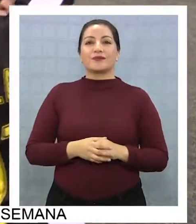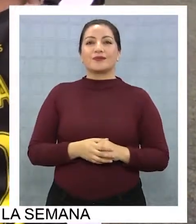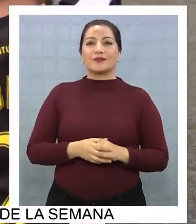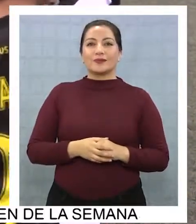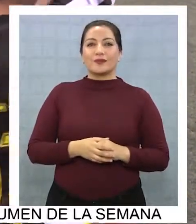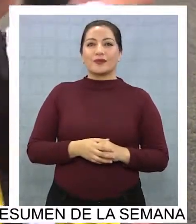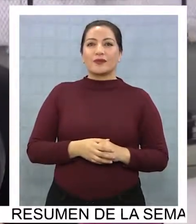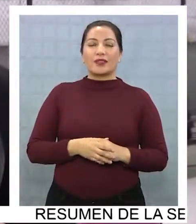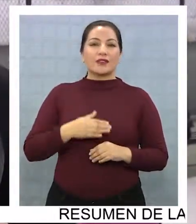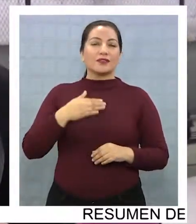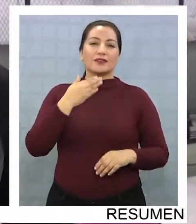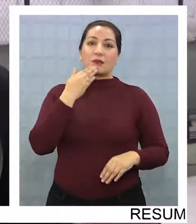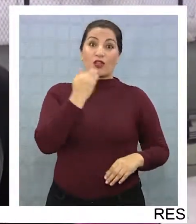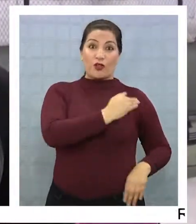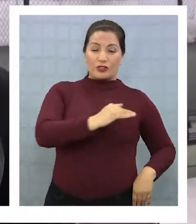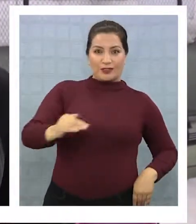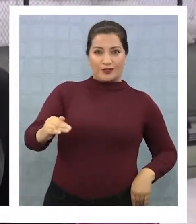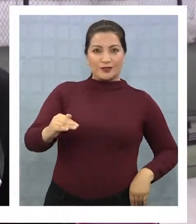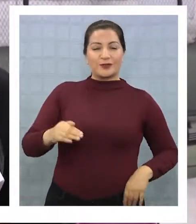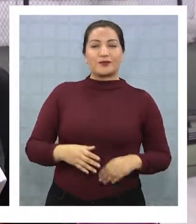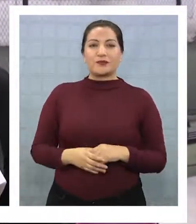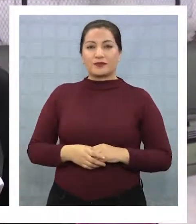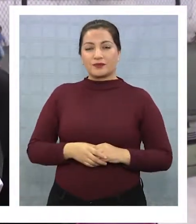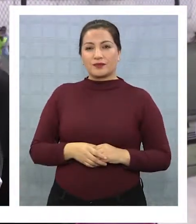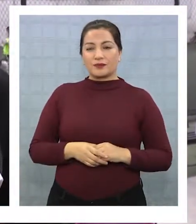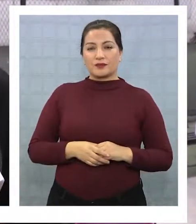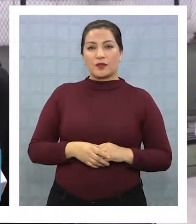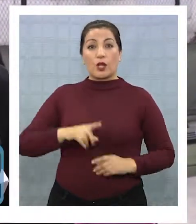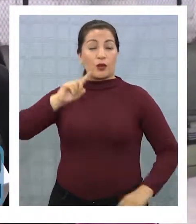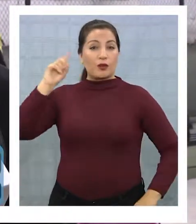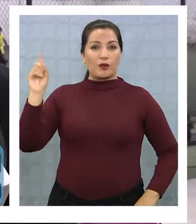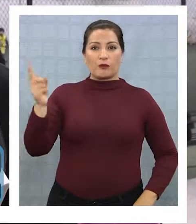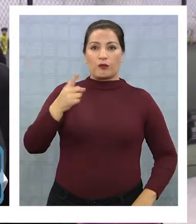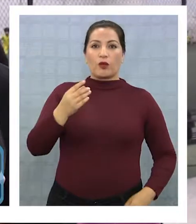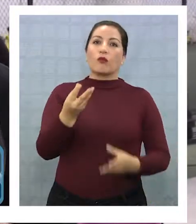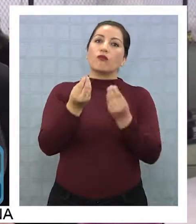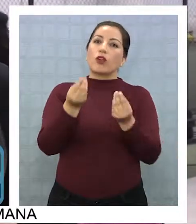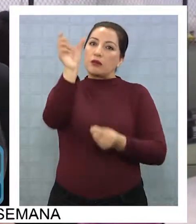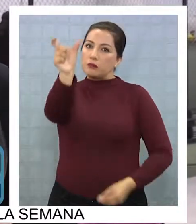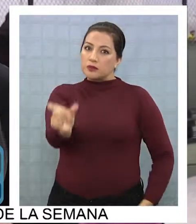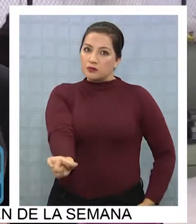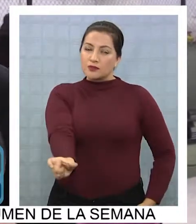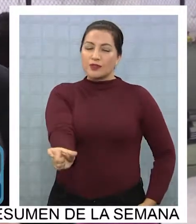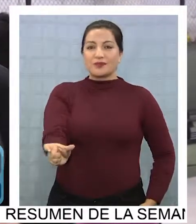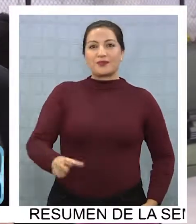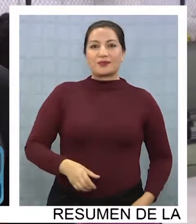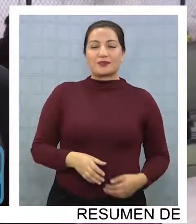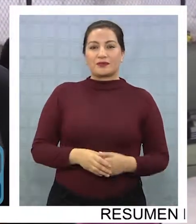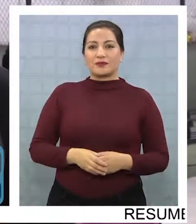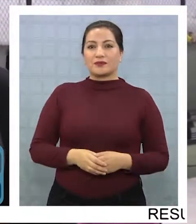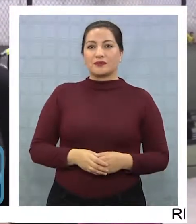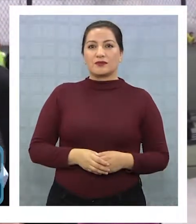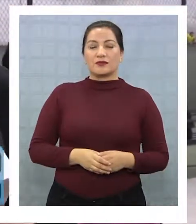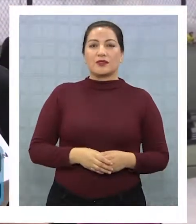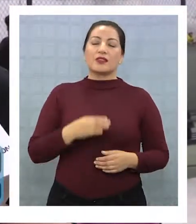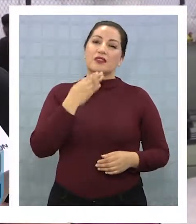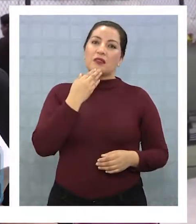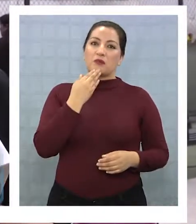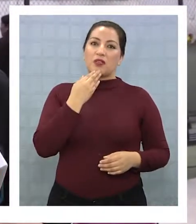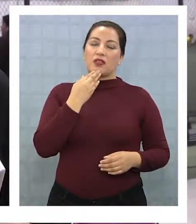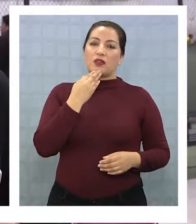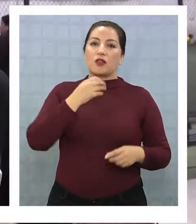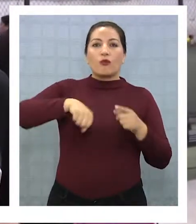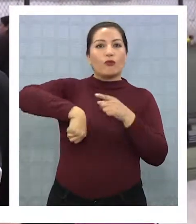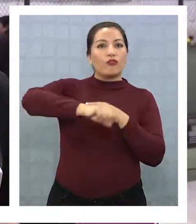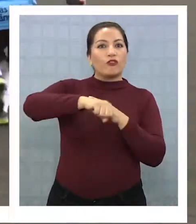Se transmite mucho y más cuando son niños. Creo que lo principal es que sean buenas personas, que sean en